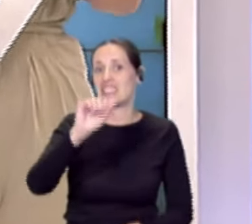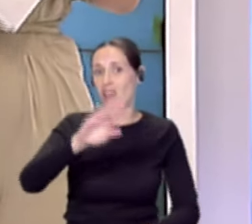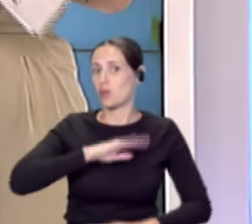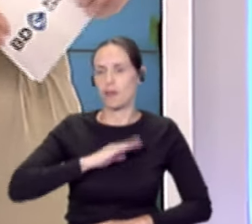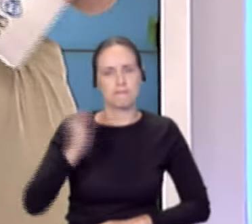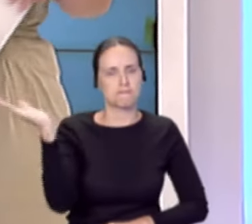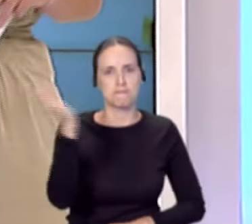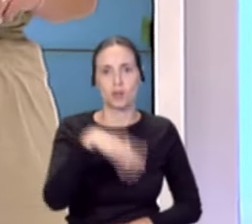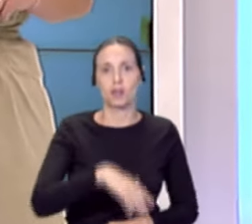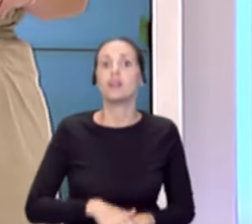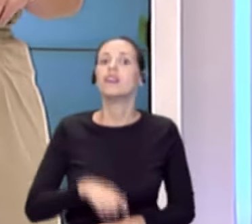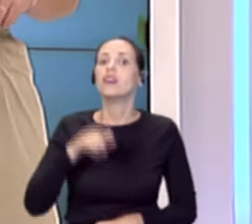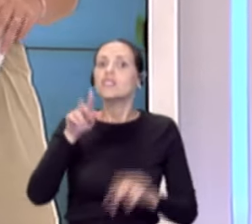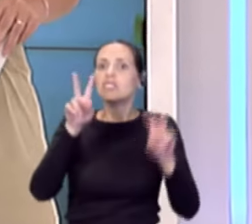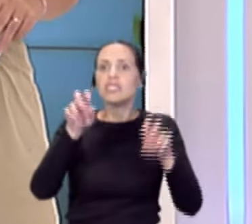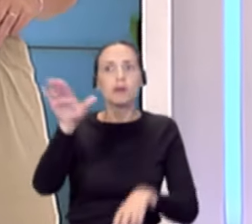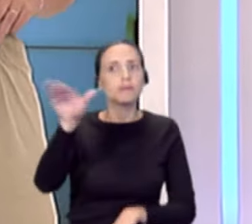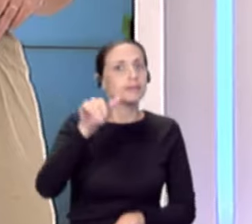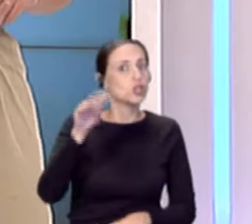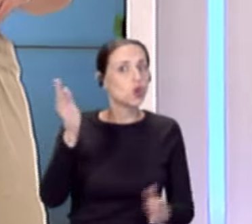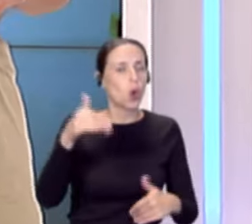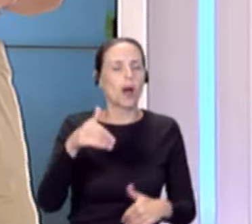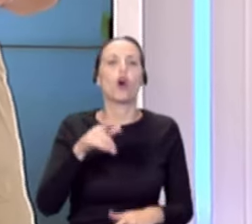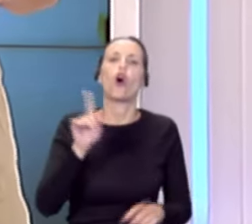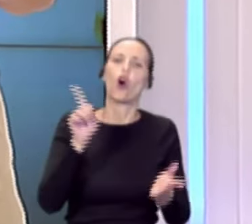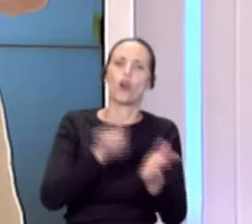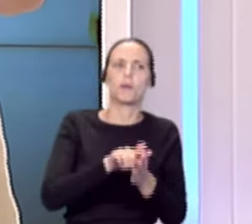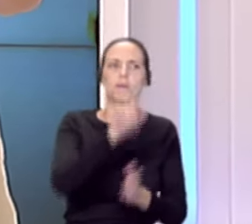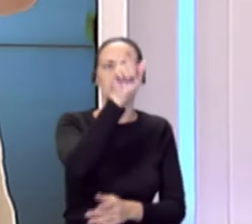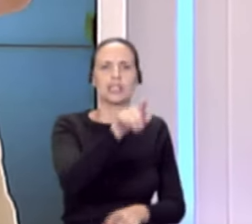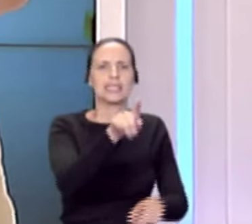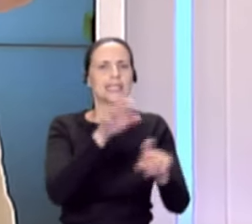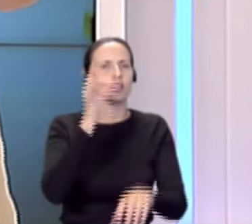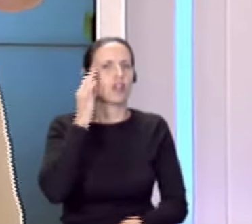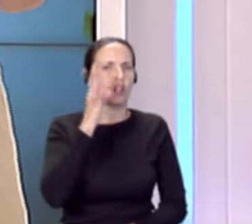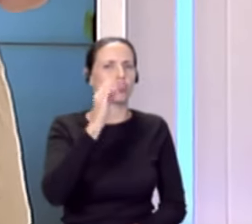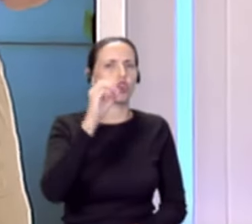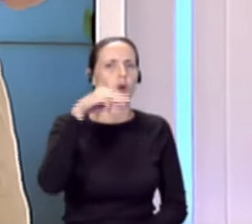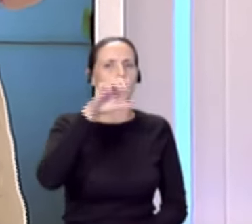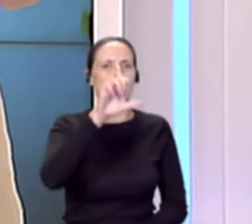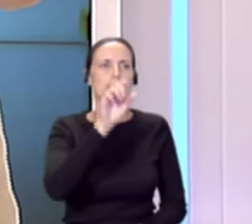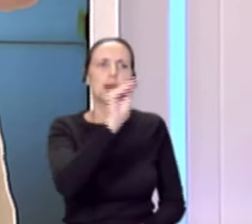De la ausencia de la portera del Real Madrid, se la ha vuelto a preguntar a la seleccionadora, a Montse Tomé.